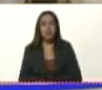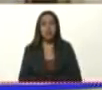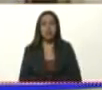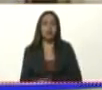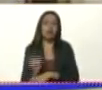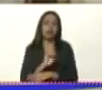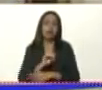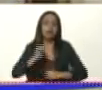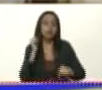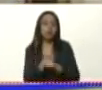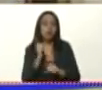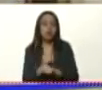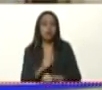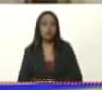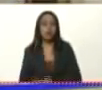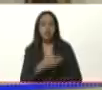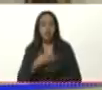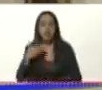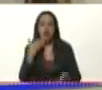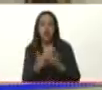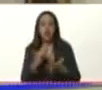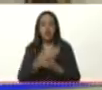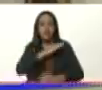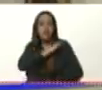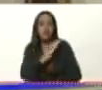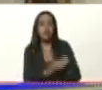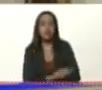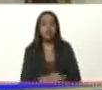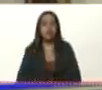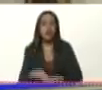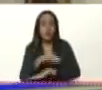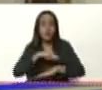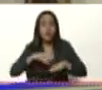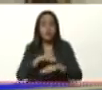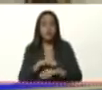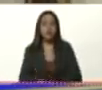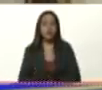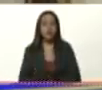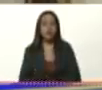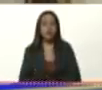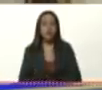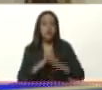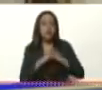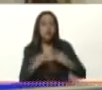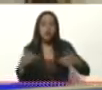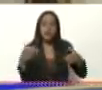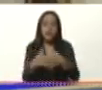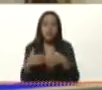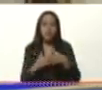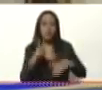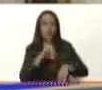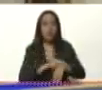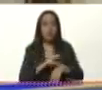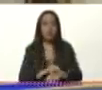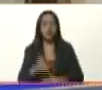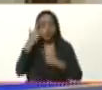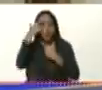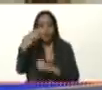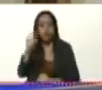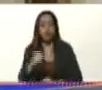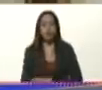acelerando. Quiero agradecer todo su esfuerzo, compañero ministro, a todo su equipo de médicos, médicas,